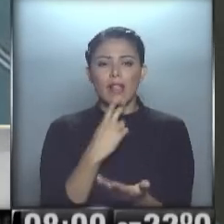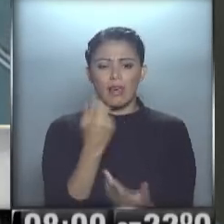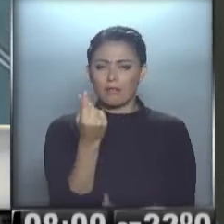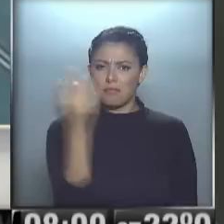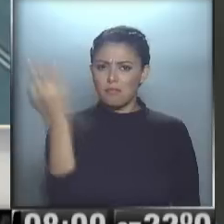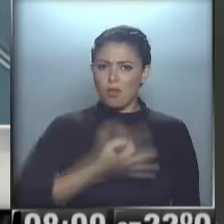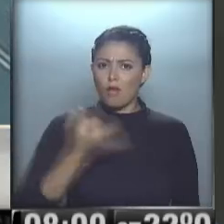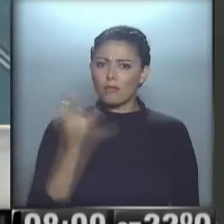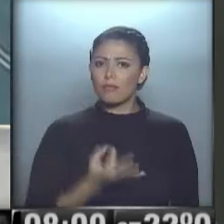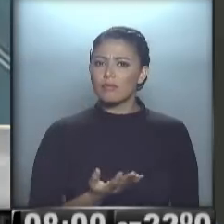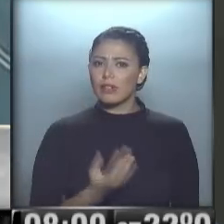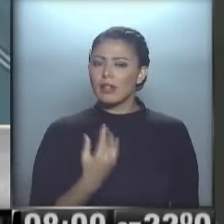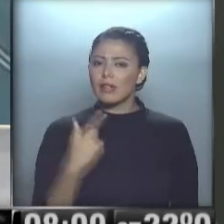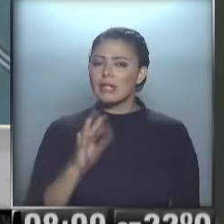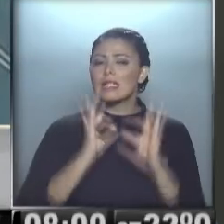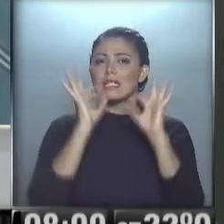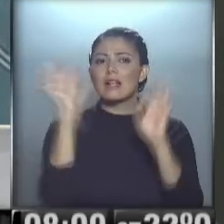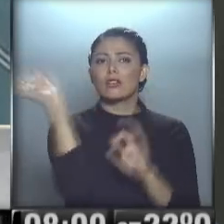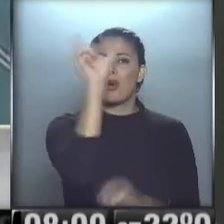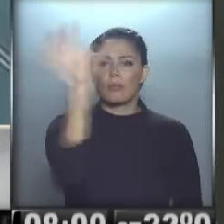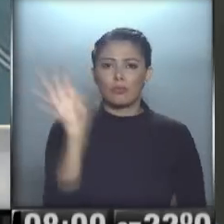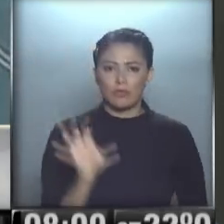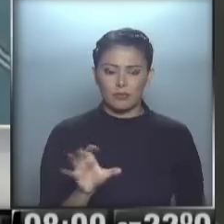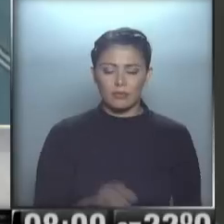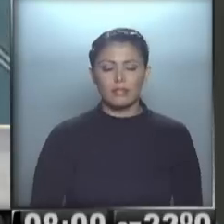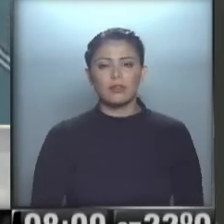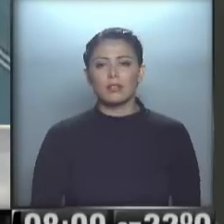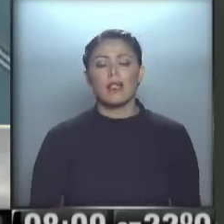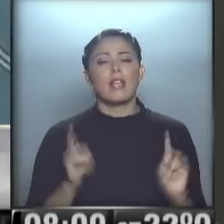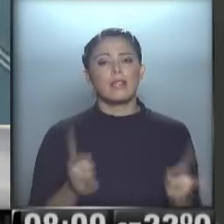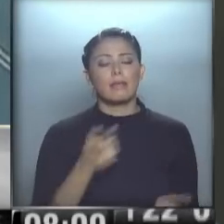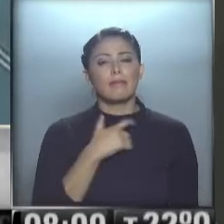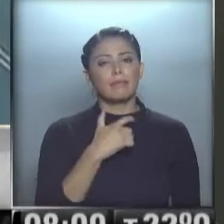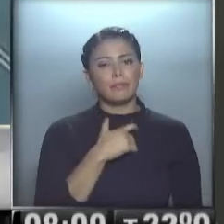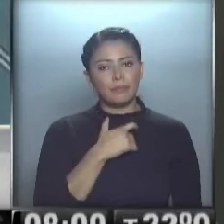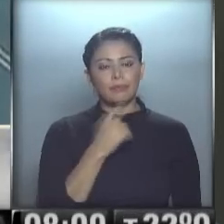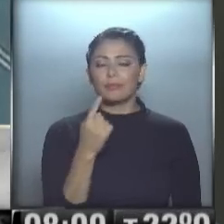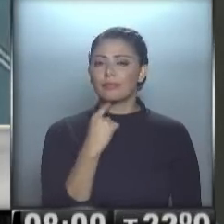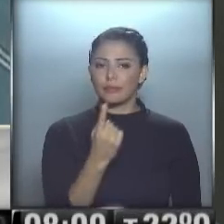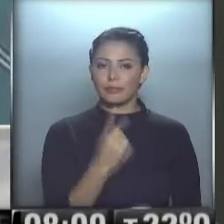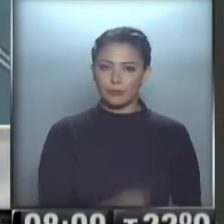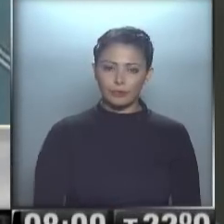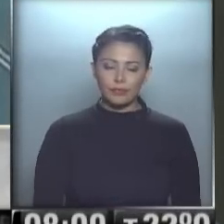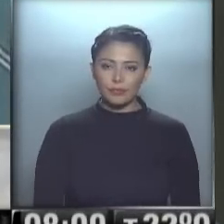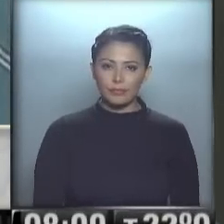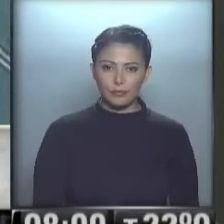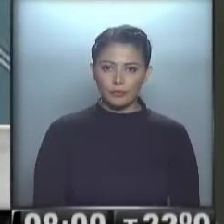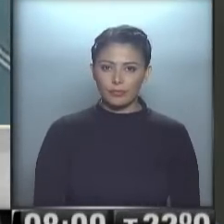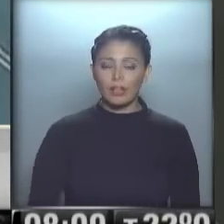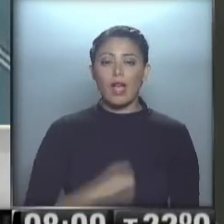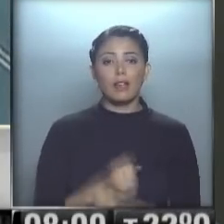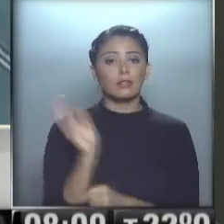calidad con sentido y alcance Federal también quiero eh remarcar eh que los